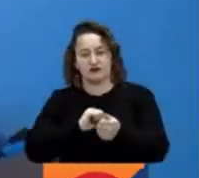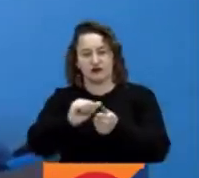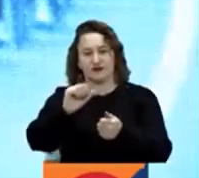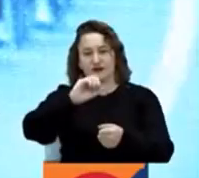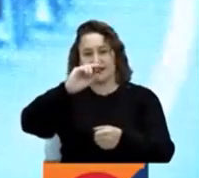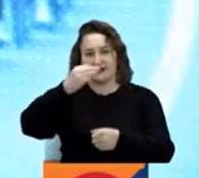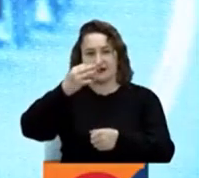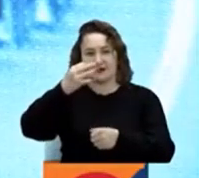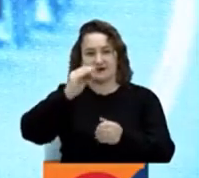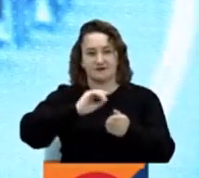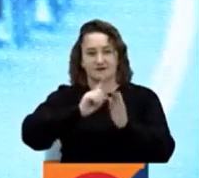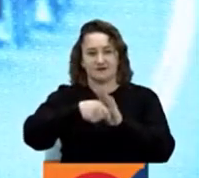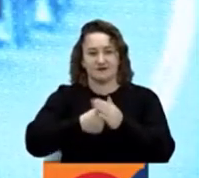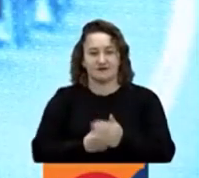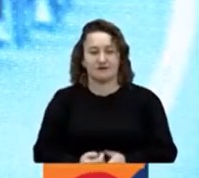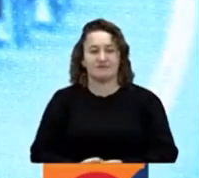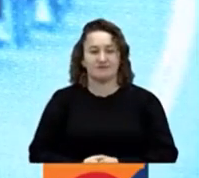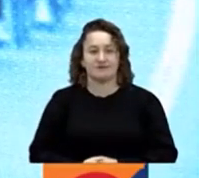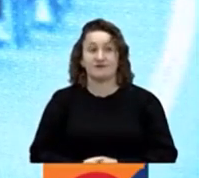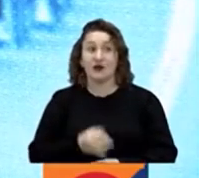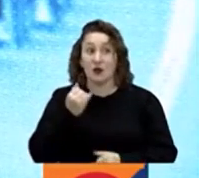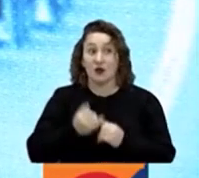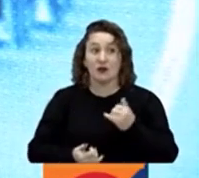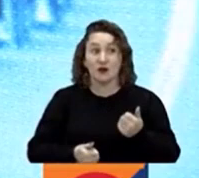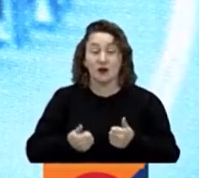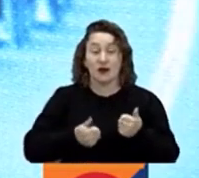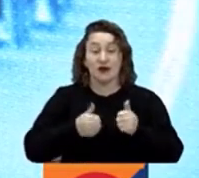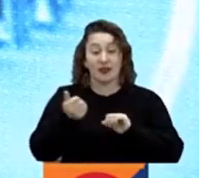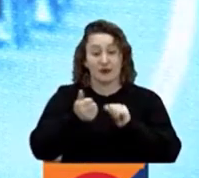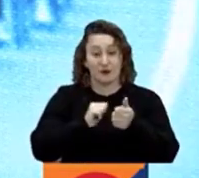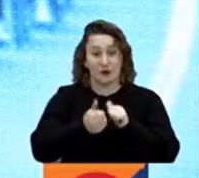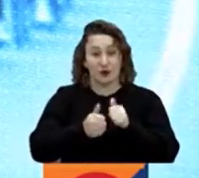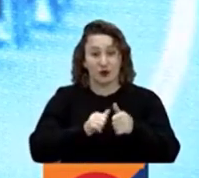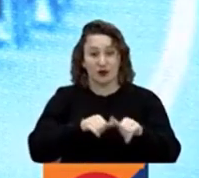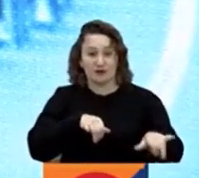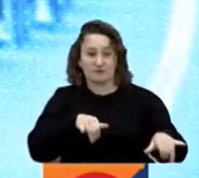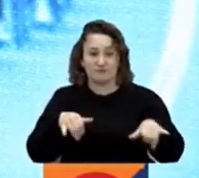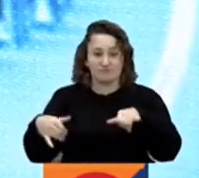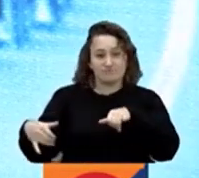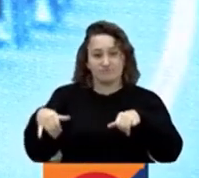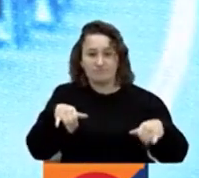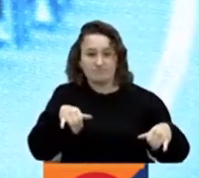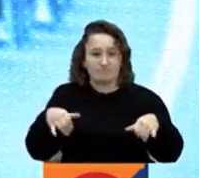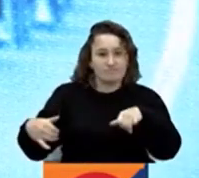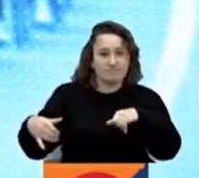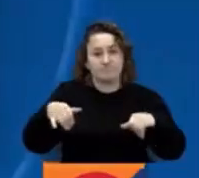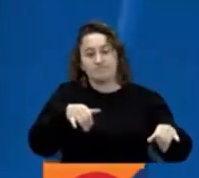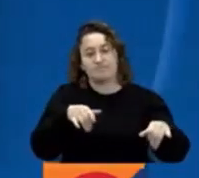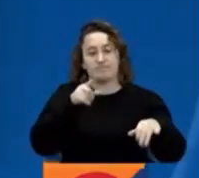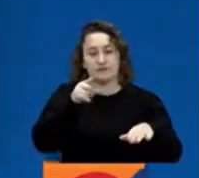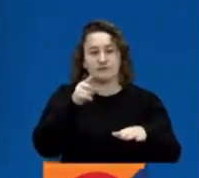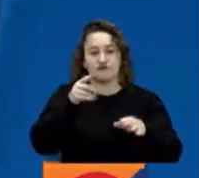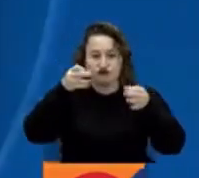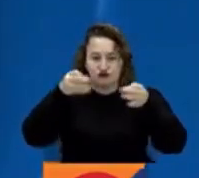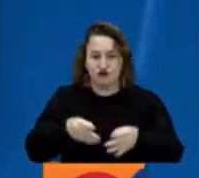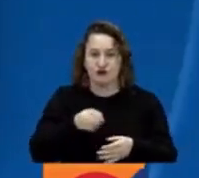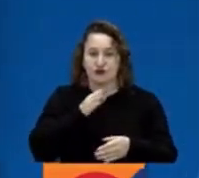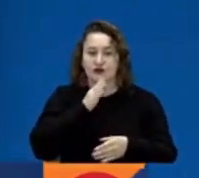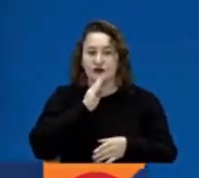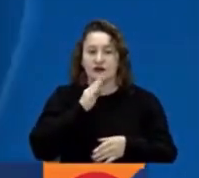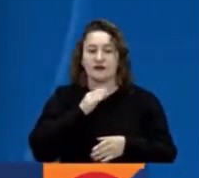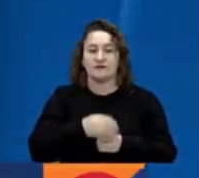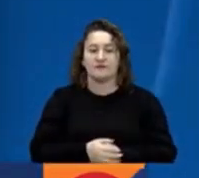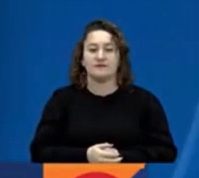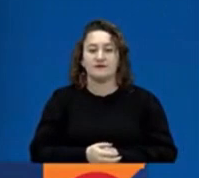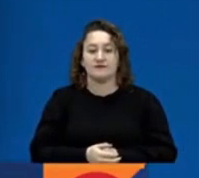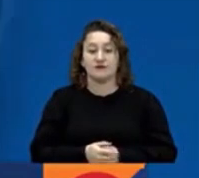ronda. Y culminamos hablando del deporte de las bielas. El Ineos Grenadiers confirmó su nómina para la Vuelta a San Juan, que